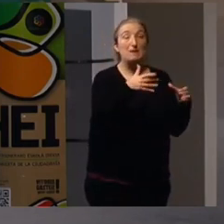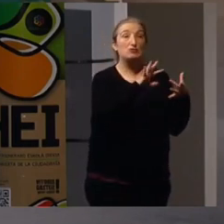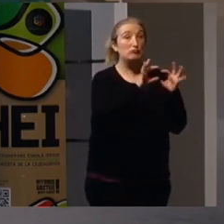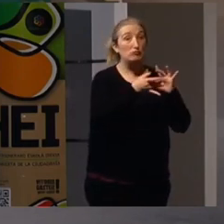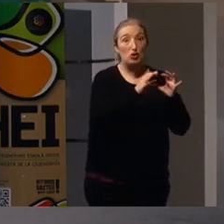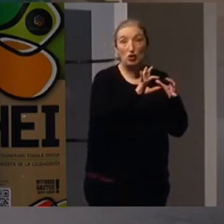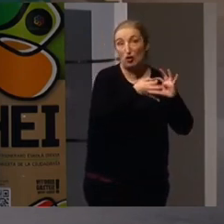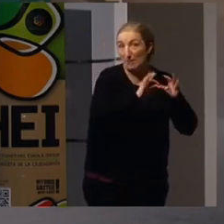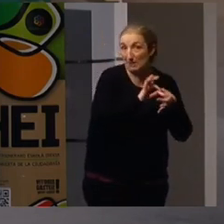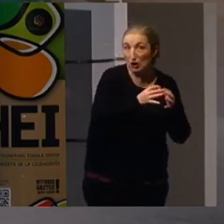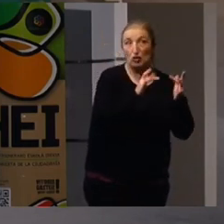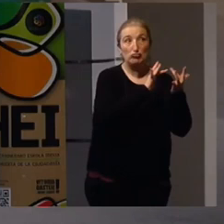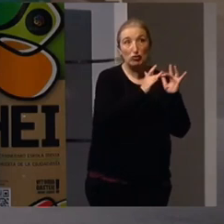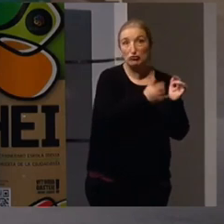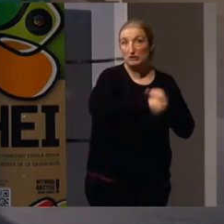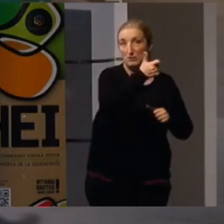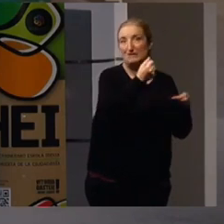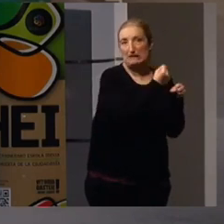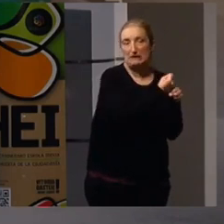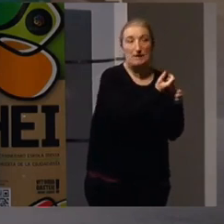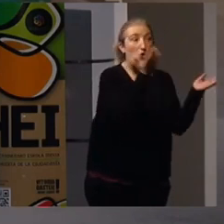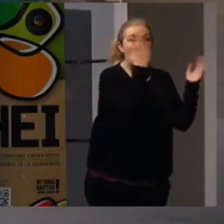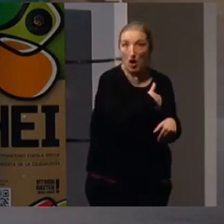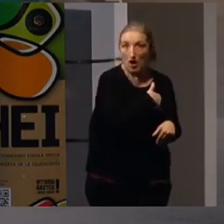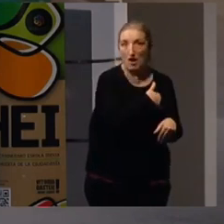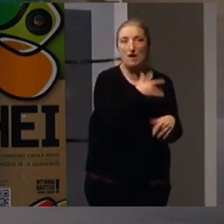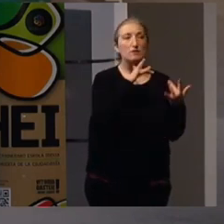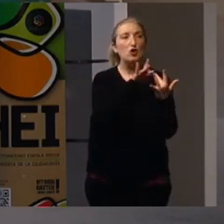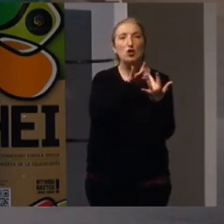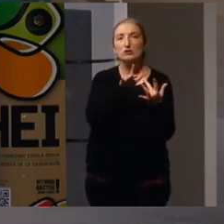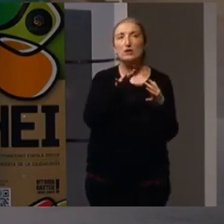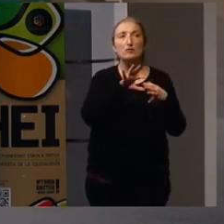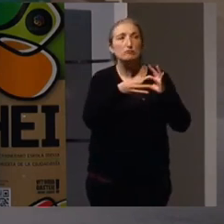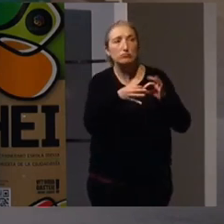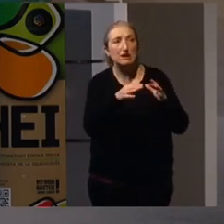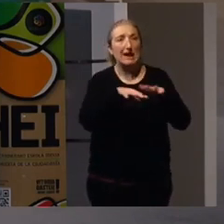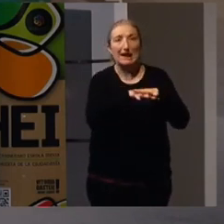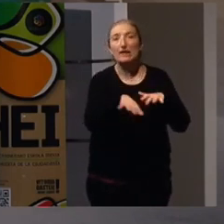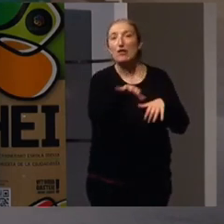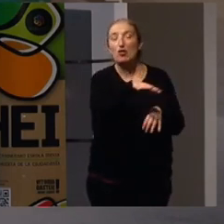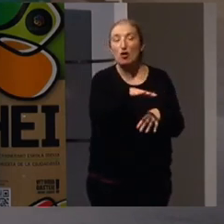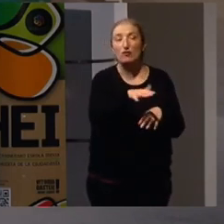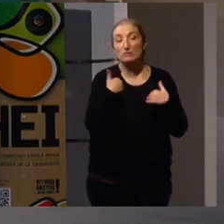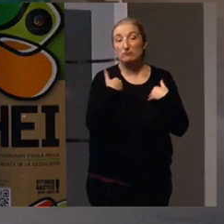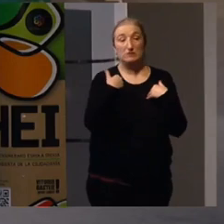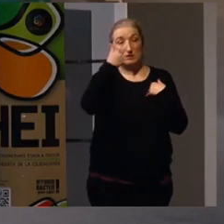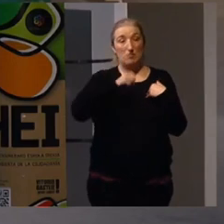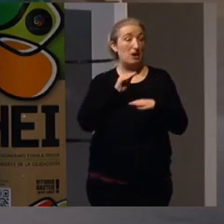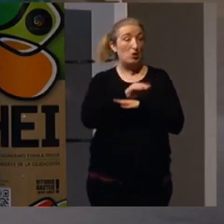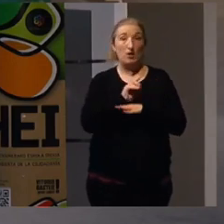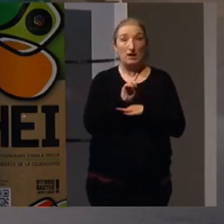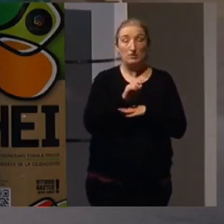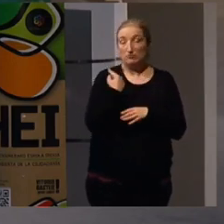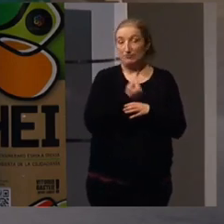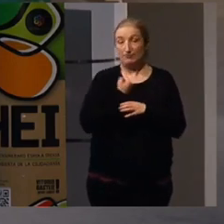en tanto que no se han incorporado, no todos, evidentemente, que hay hombres que sí, pero en tanto que hay muchos hombres que nunca han hecho ese trabajo de cuidados, se han quedado sin esa